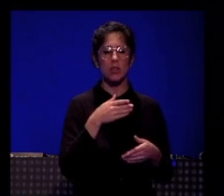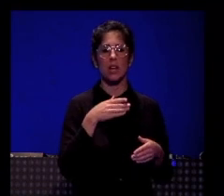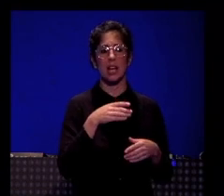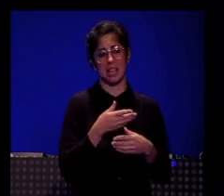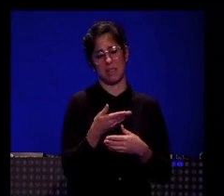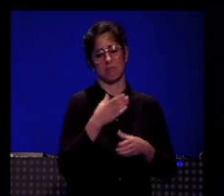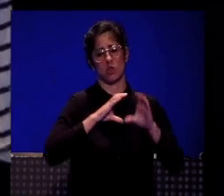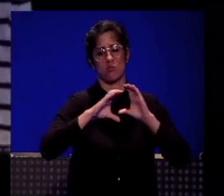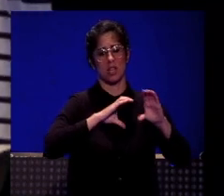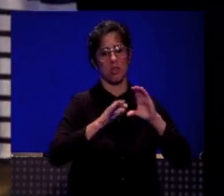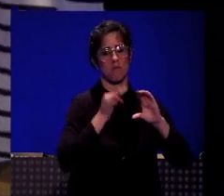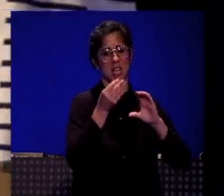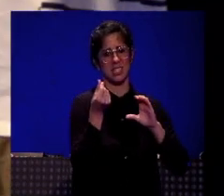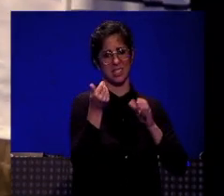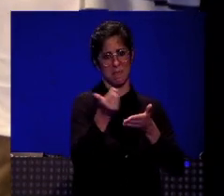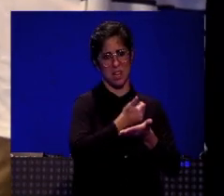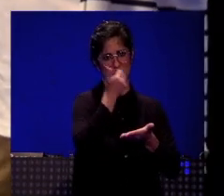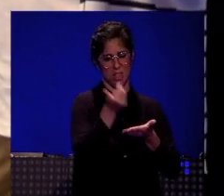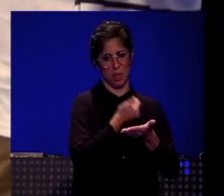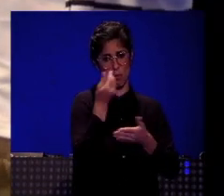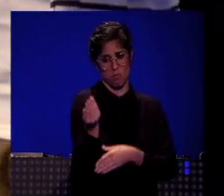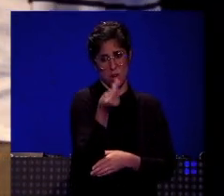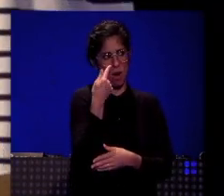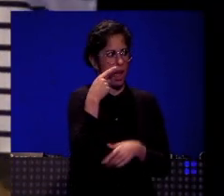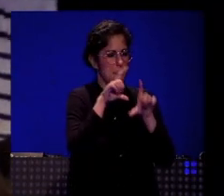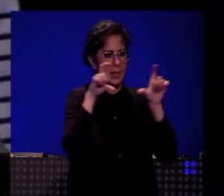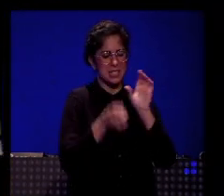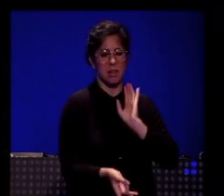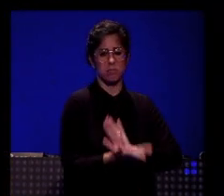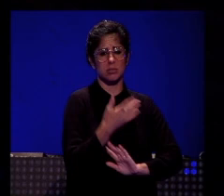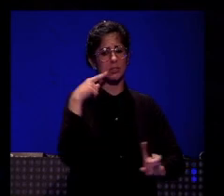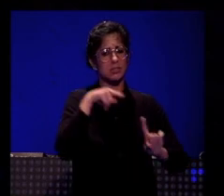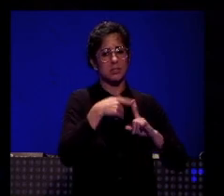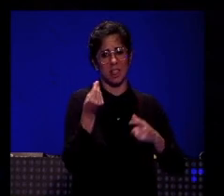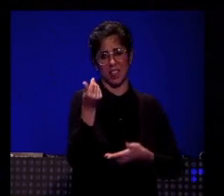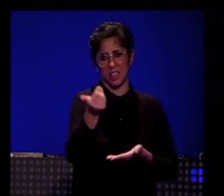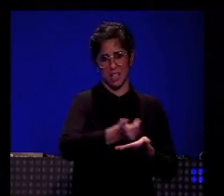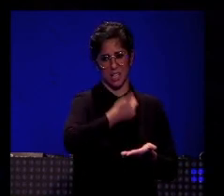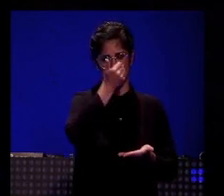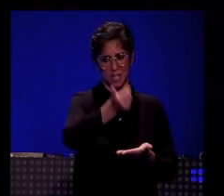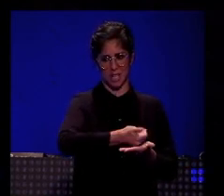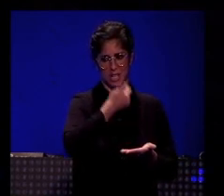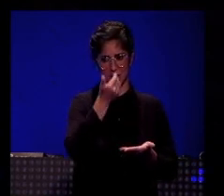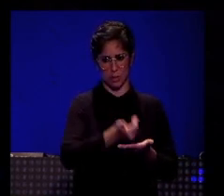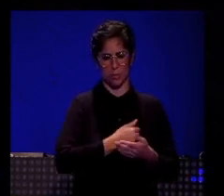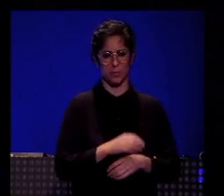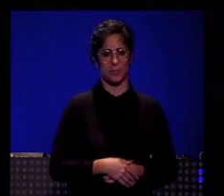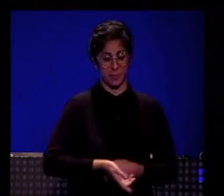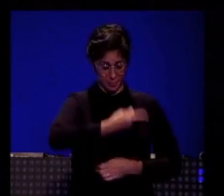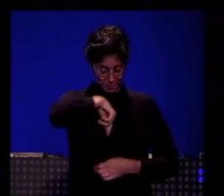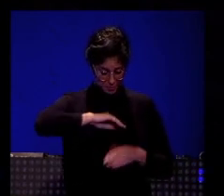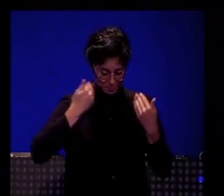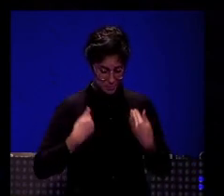si las empresas se crean para ganar dinero quede claro vale y en cambio nosotros como usuario vamos a recibir